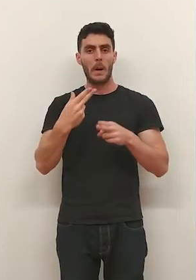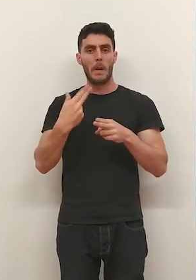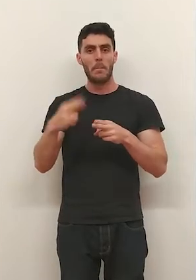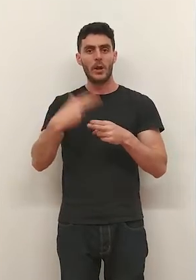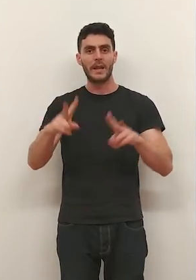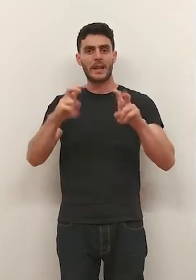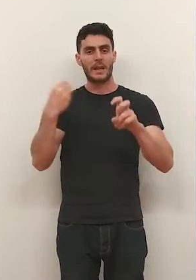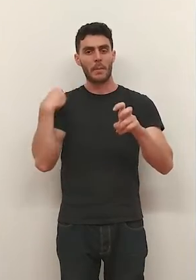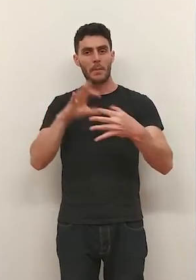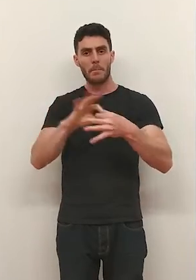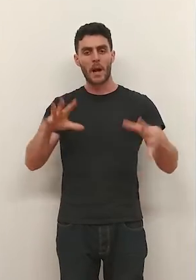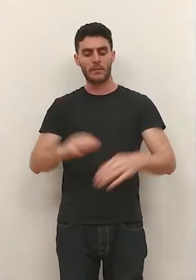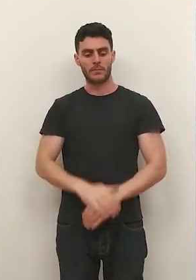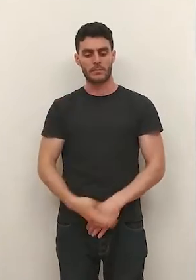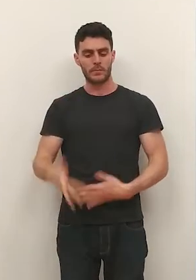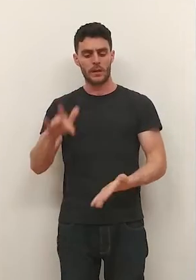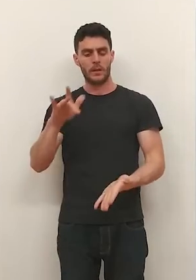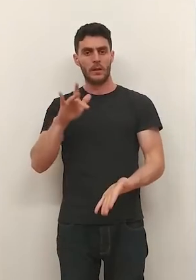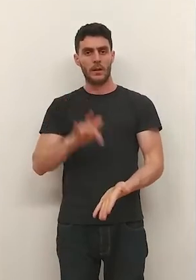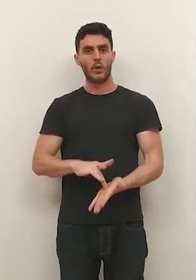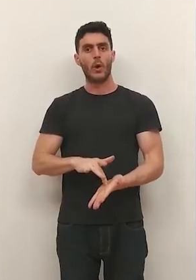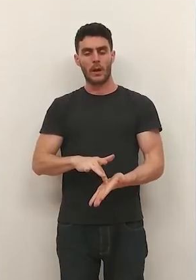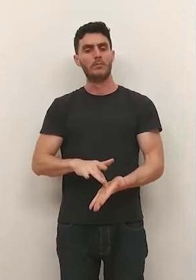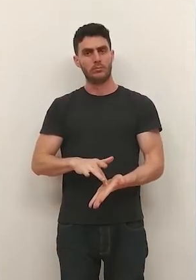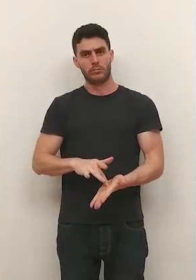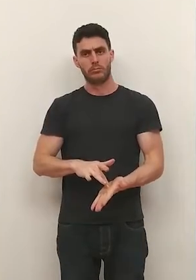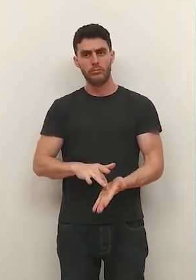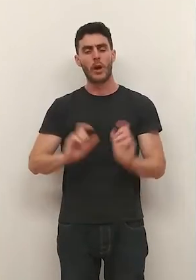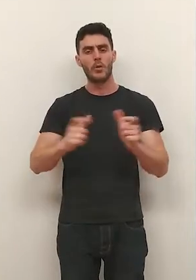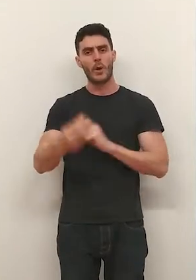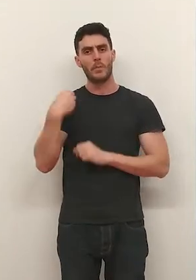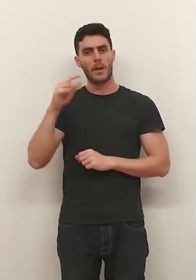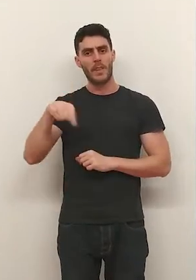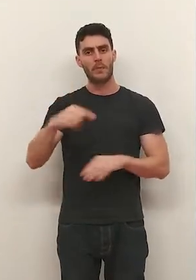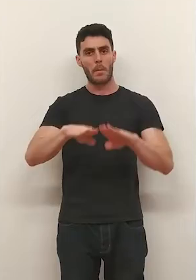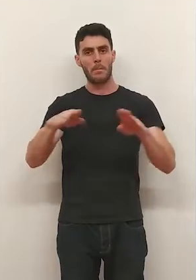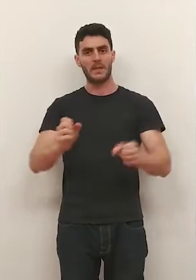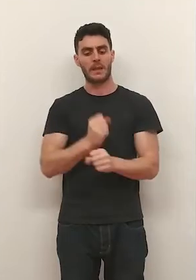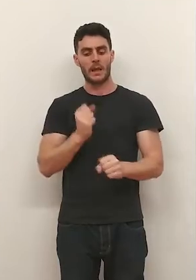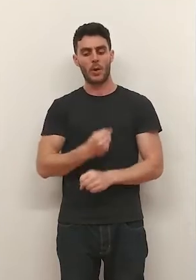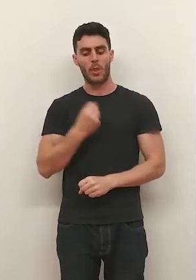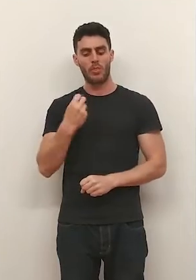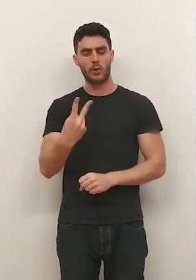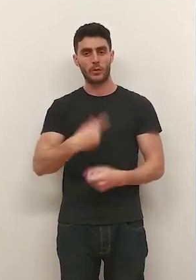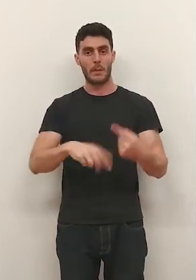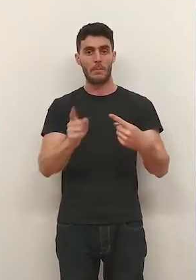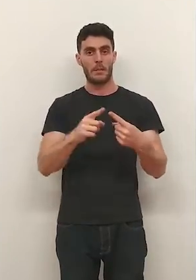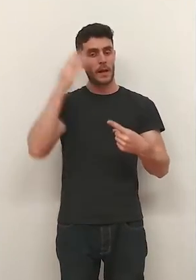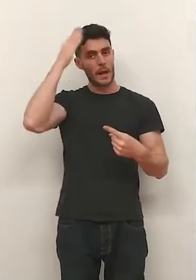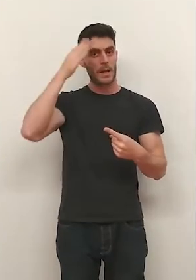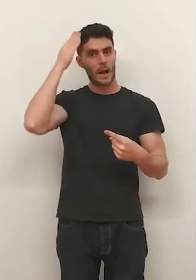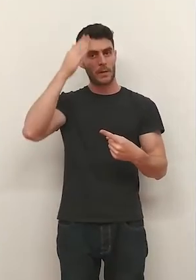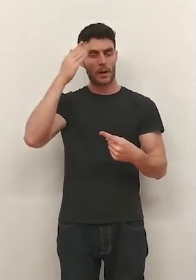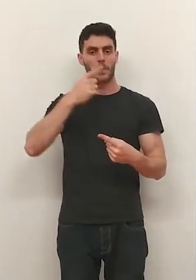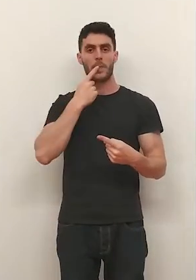despolitizar este tema. Tras esta cumbre, los responsables de ambas comunidades han mantenido 2 mesas de trabajo. En ellas, Navarra